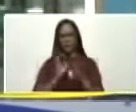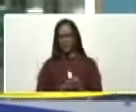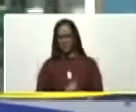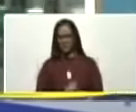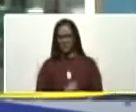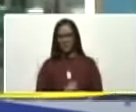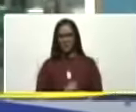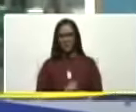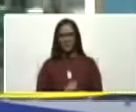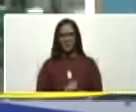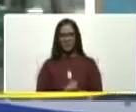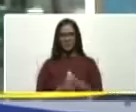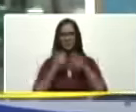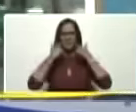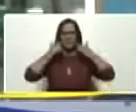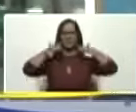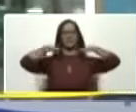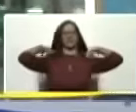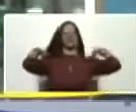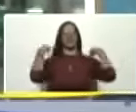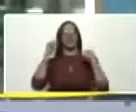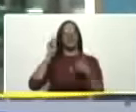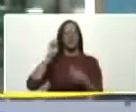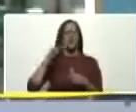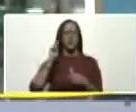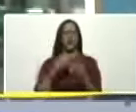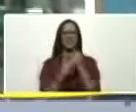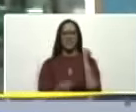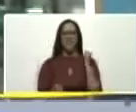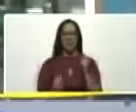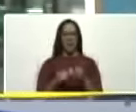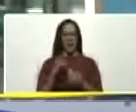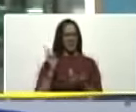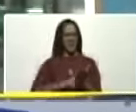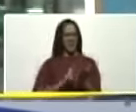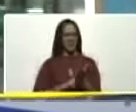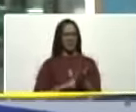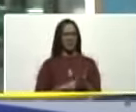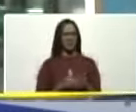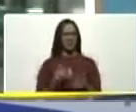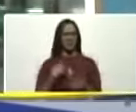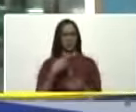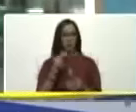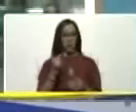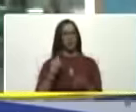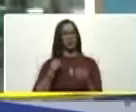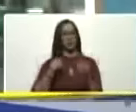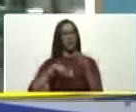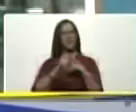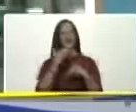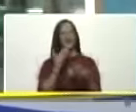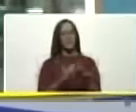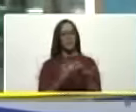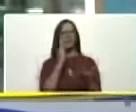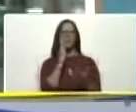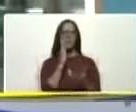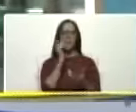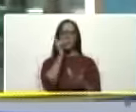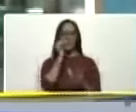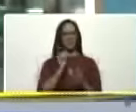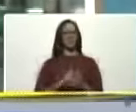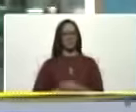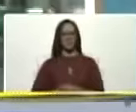Nunca se jubilaron, ¿verdad? Yo no. Yo iba con permiso de mi mamá y de mi papá.